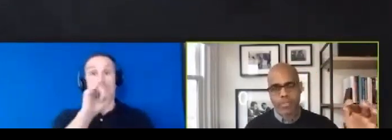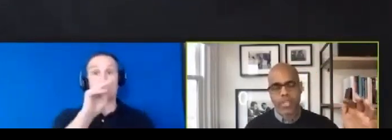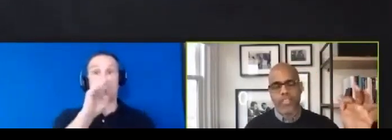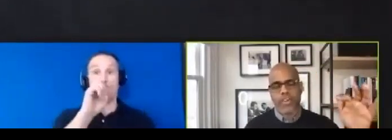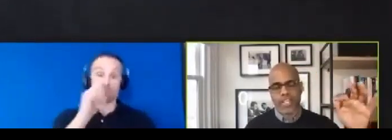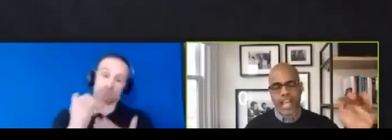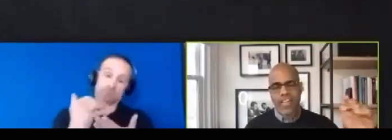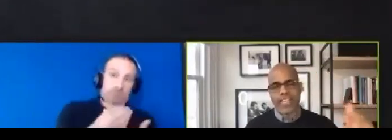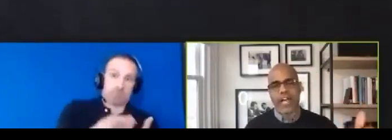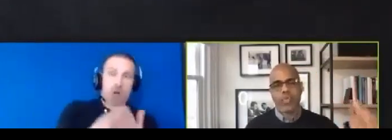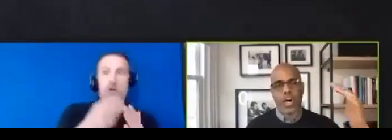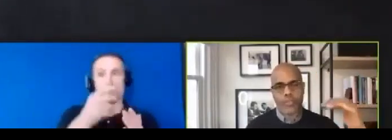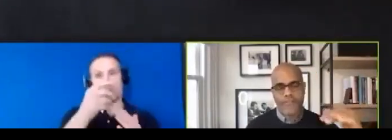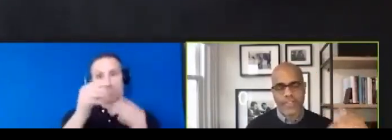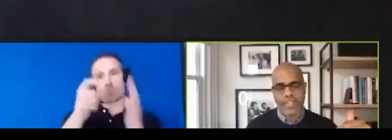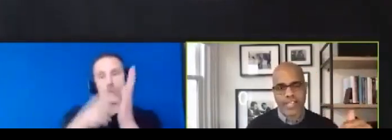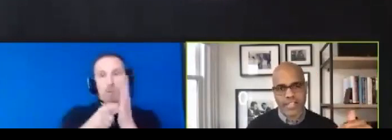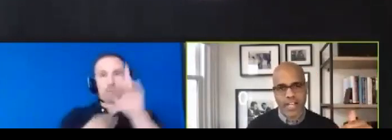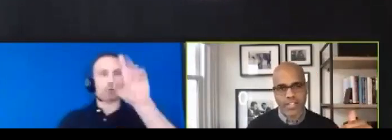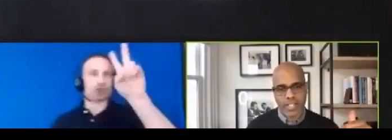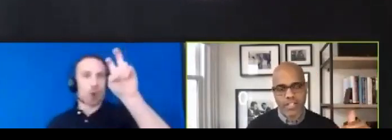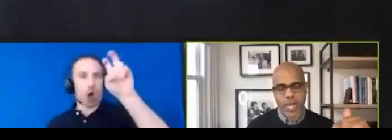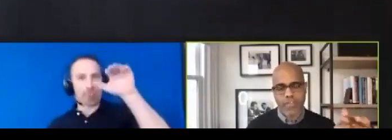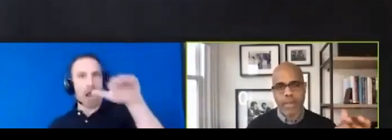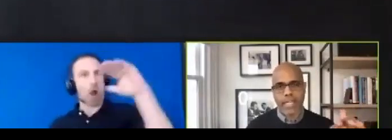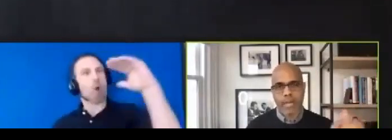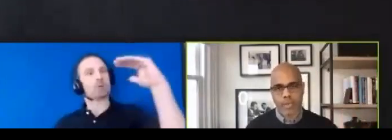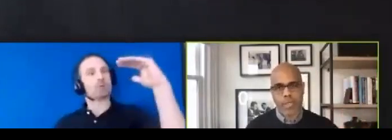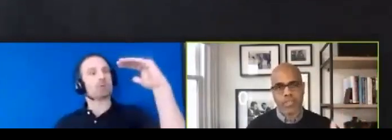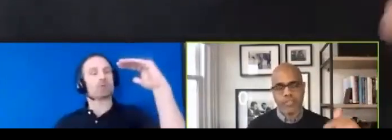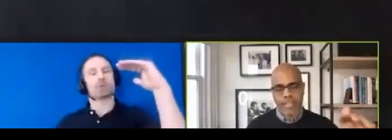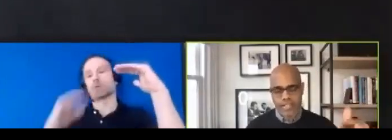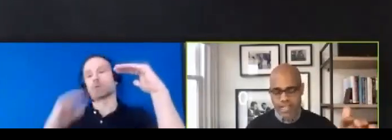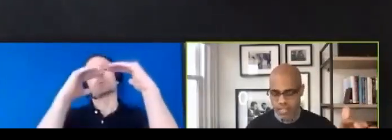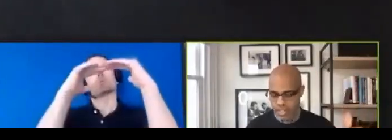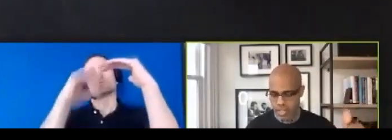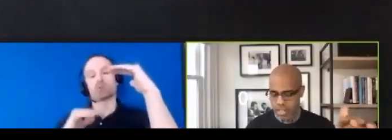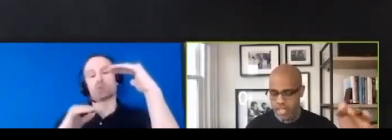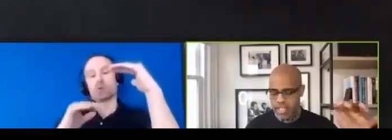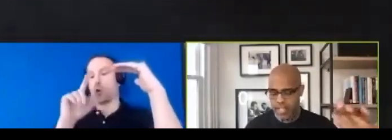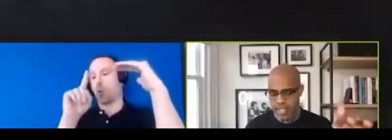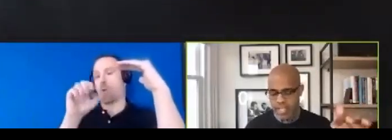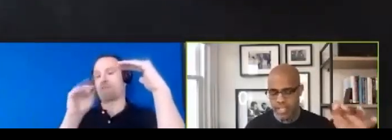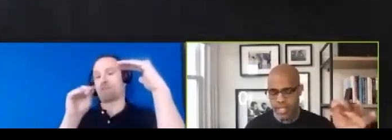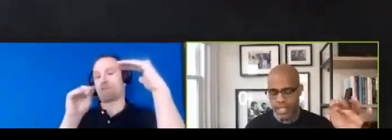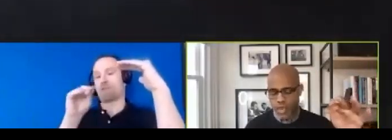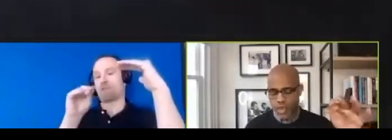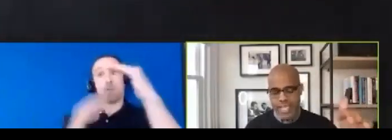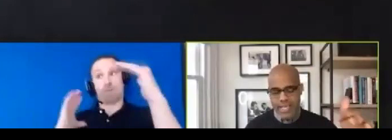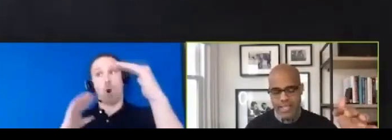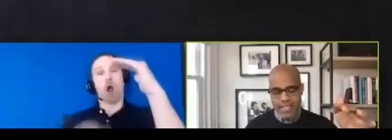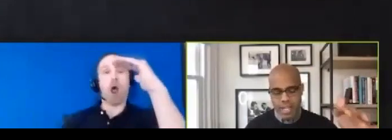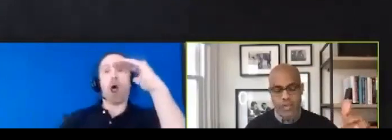senado de la ayuda de 1.9 trillones así que si el